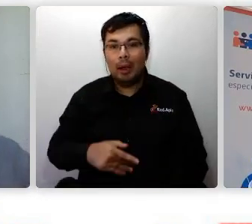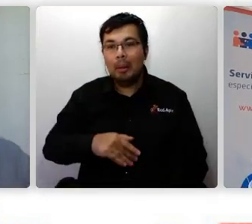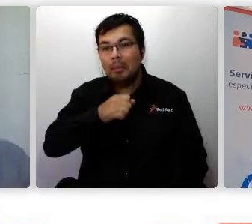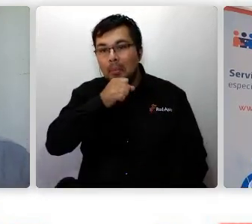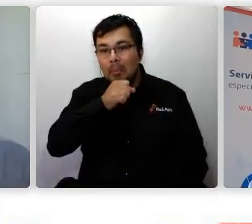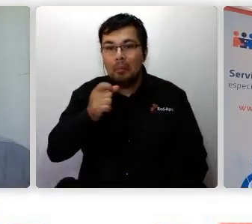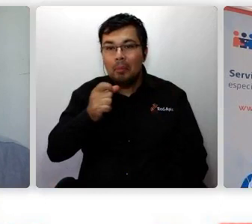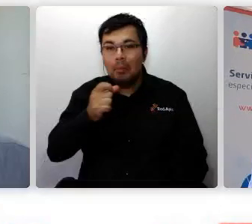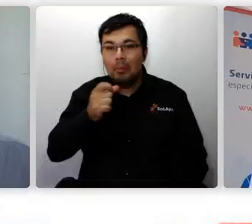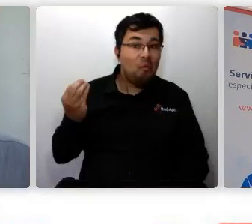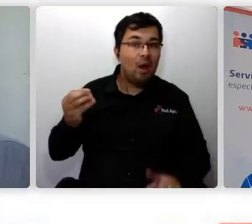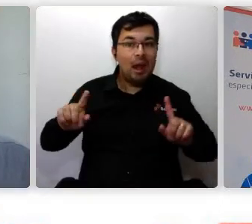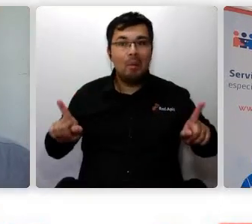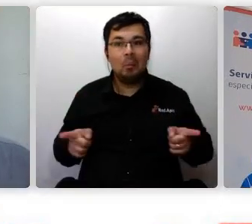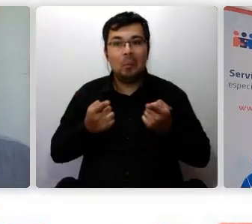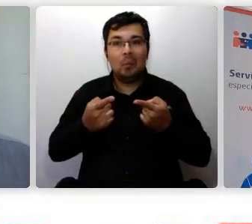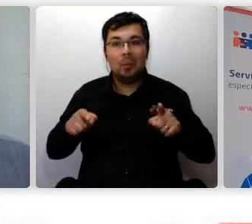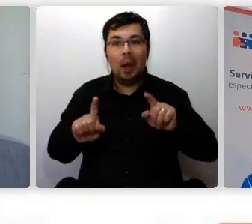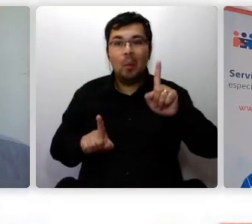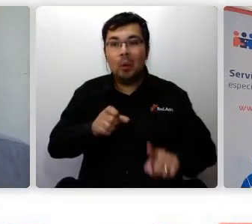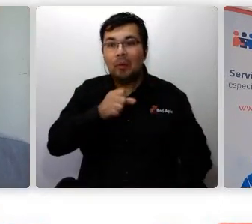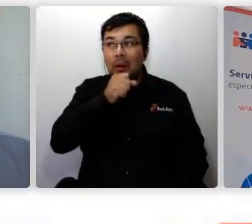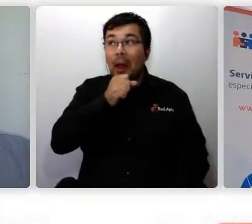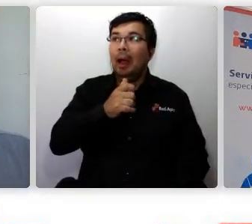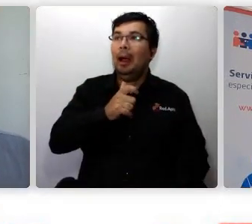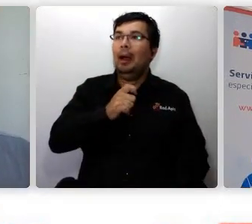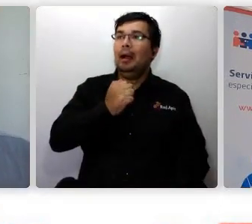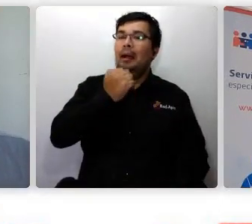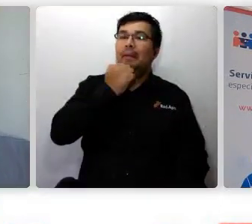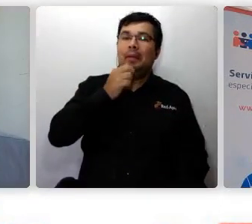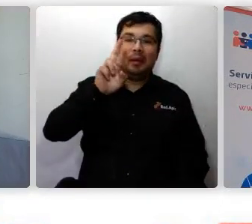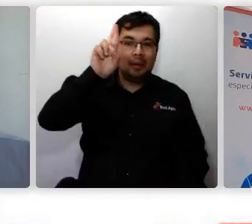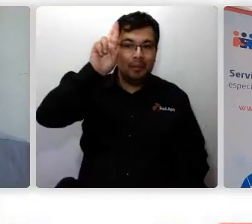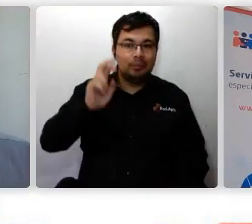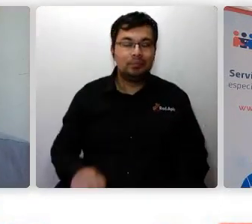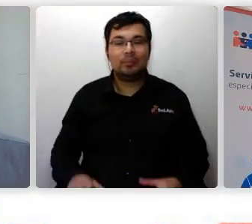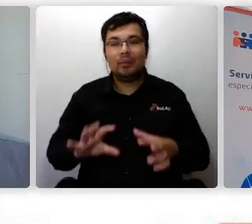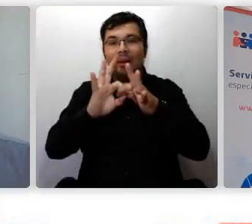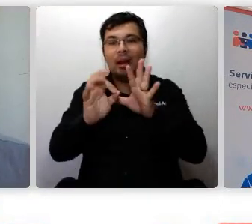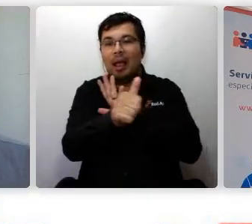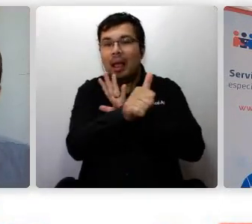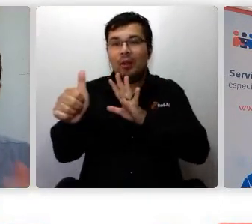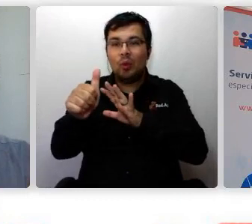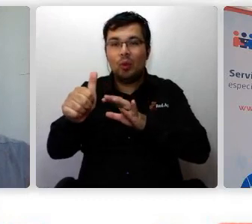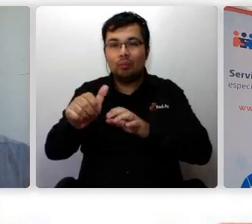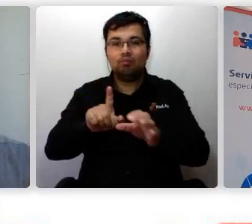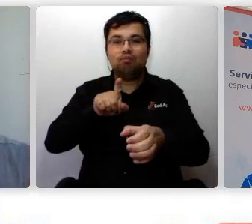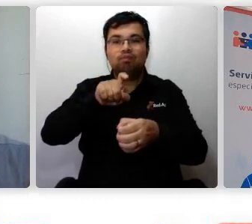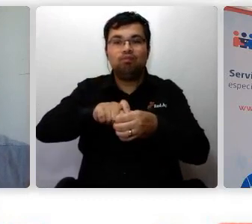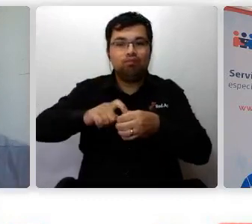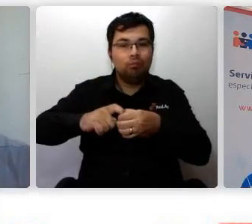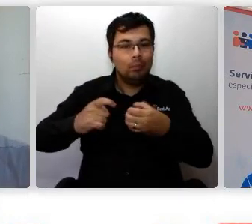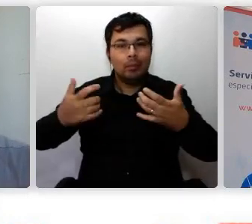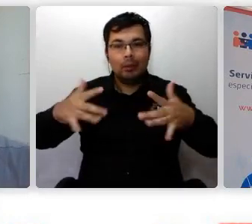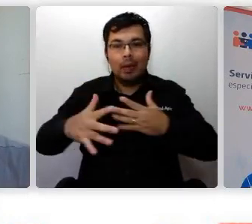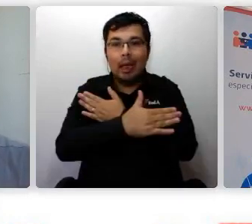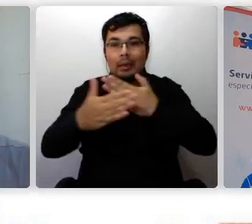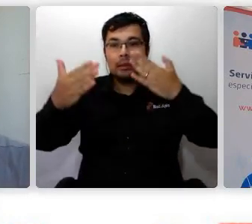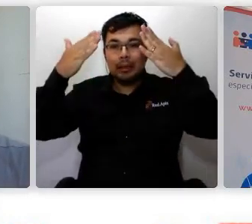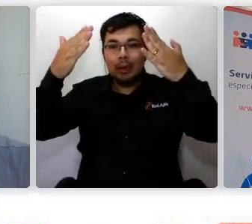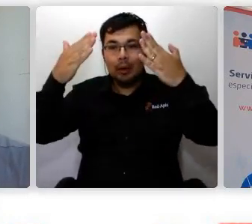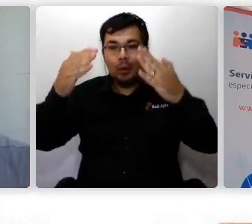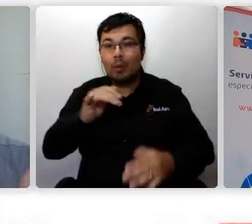Bueno, esos son los que somos más viejitos, nos acordamos de este tema, ¿no? Agradecer a todos los que se han ido conectando. Obviamente ya lo vamos a saludar, como les decía,